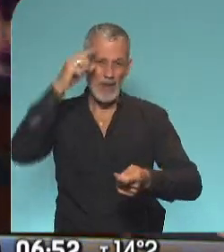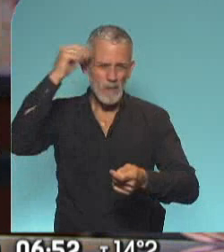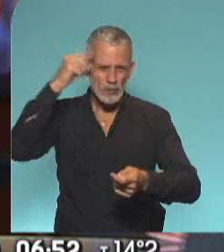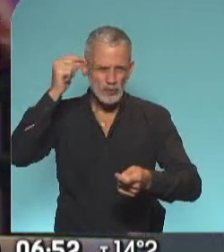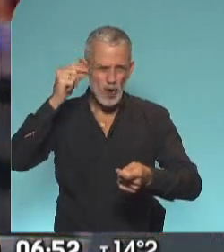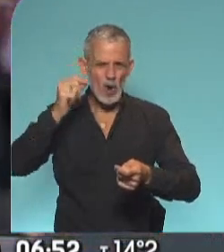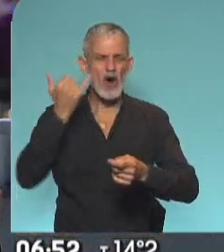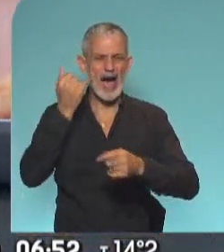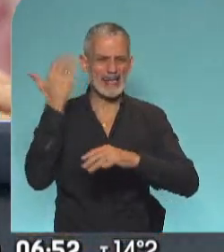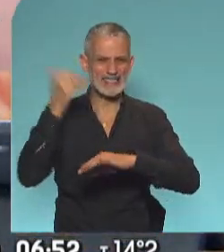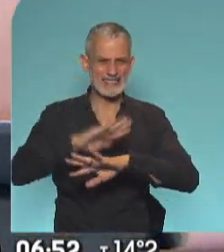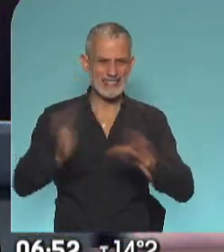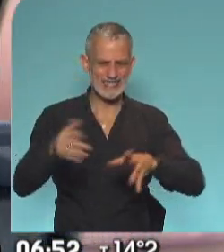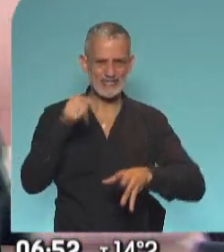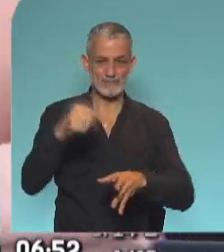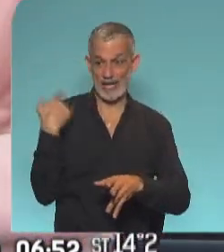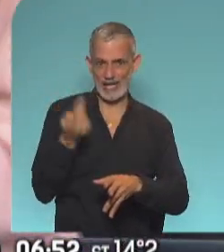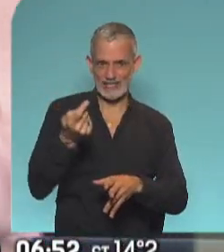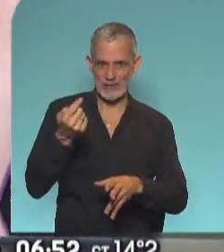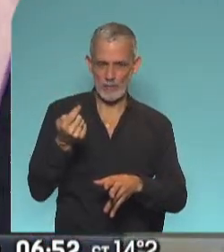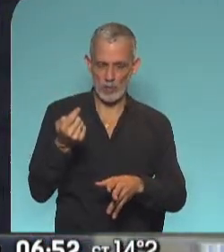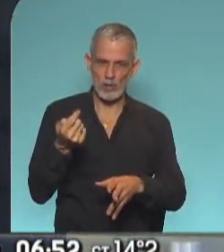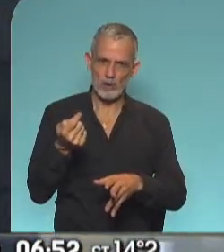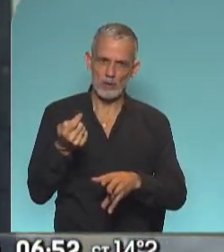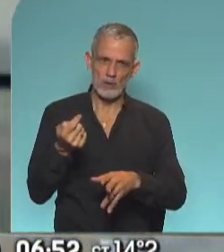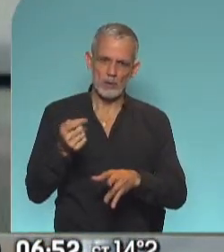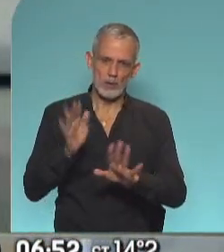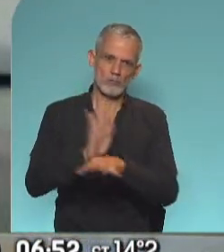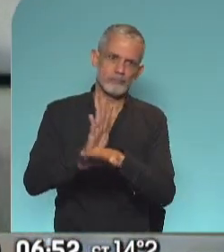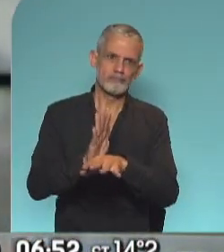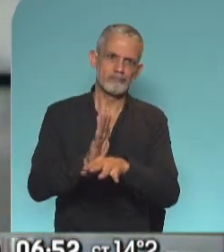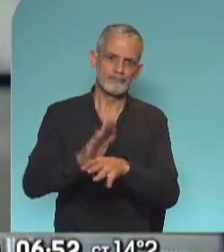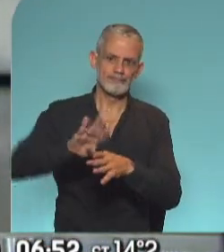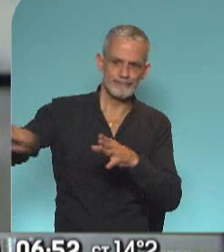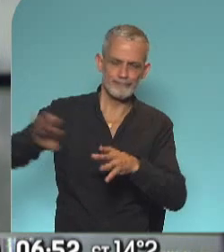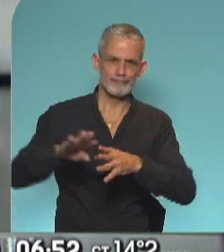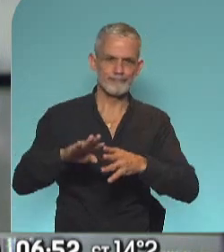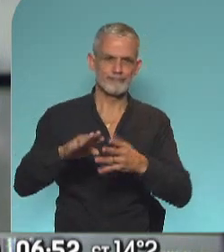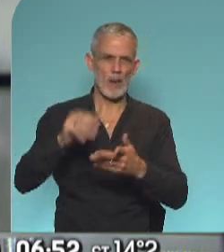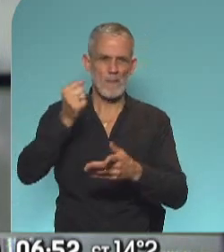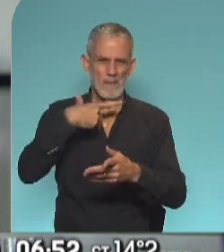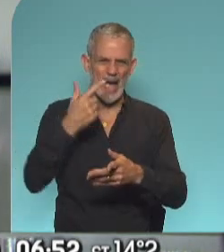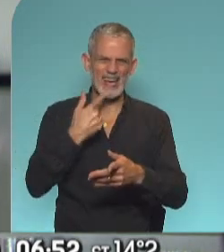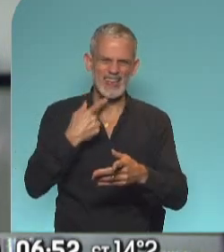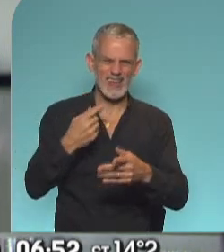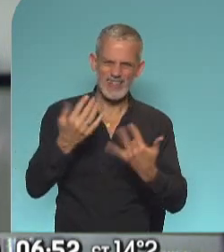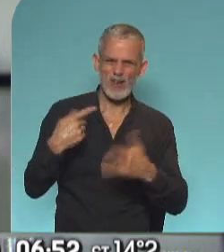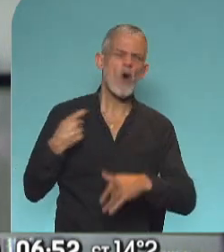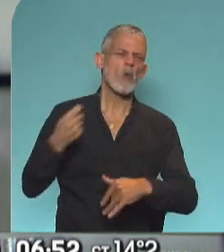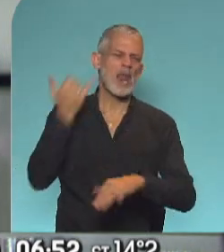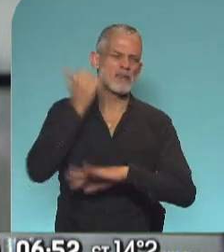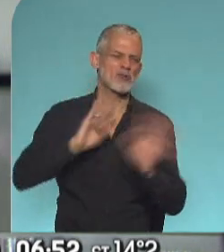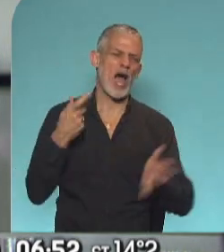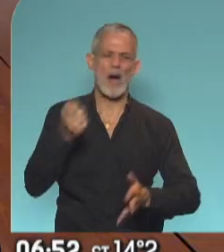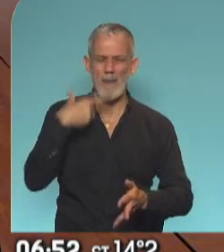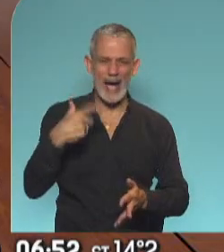diferencias, había salido a hablar hace diputados. poco tiempo y casi que lo había querido sacar del juego a Mauricio Macri diciendo que se tenía que jubilar o que se tenían que retirar.